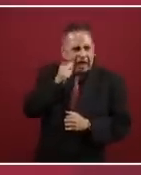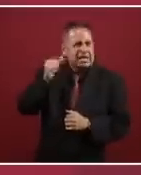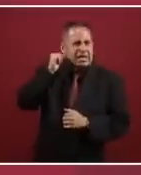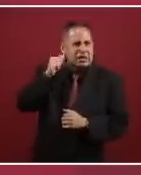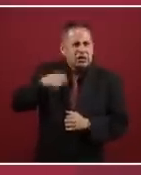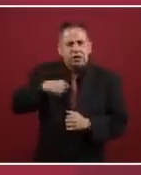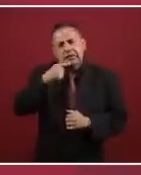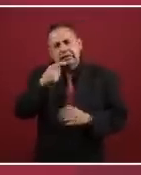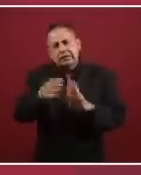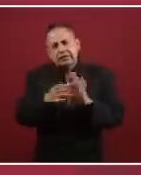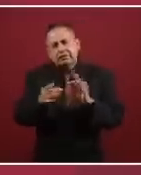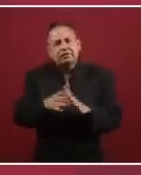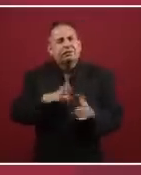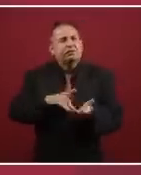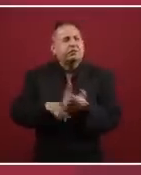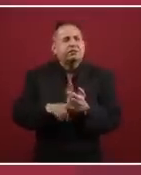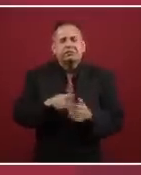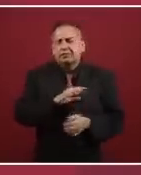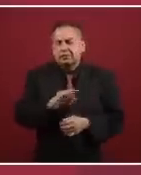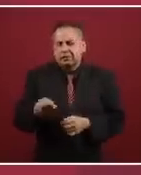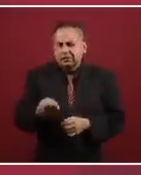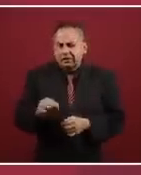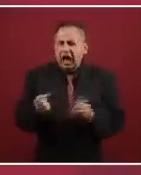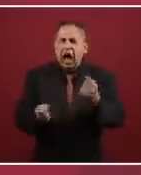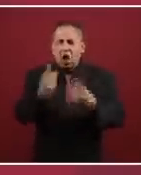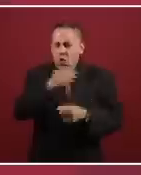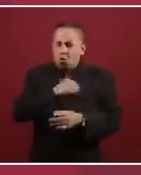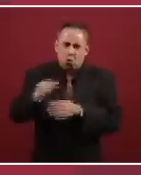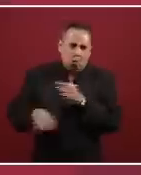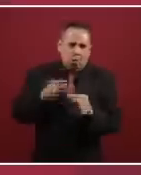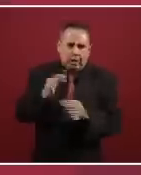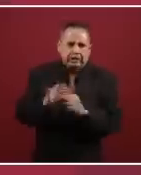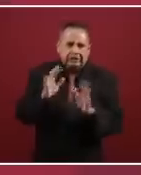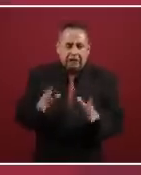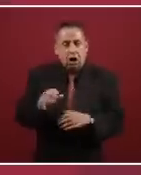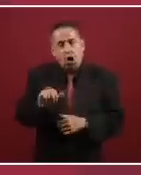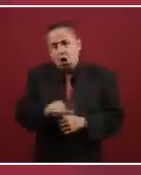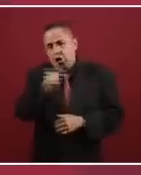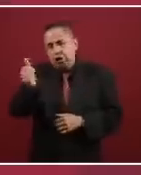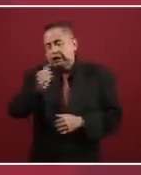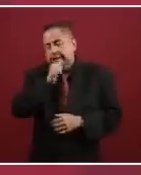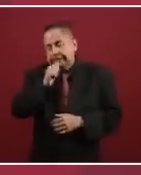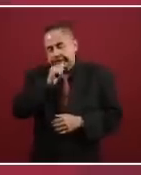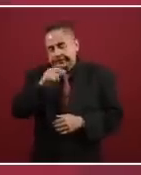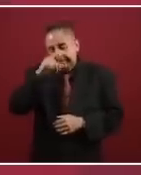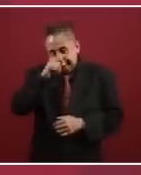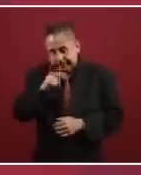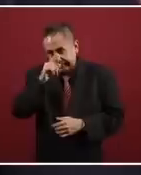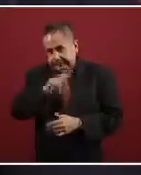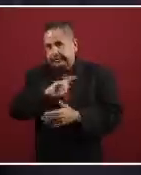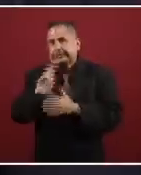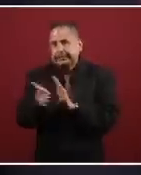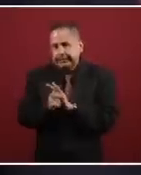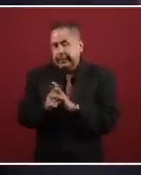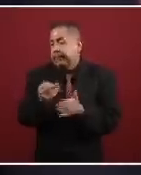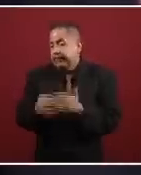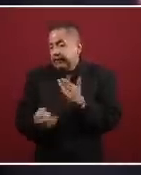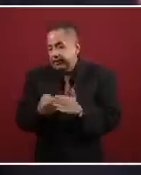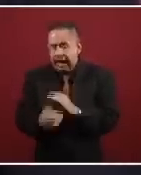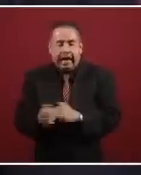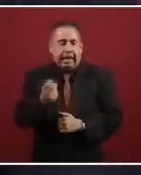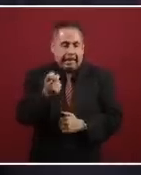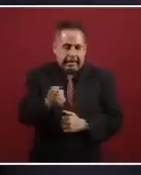hablamos de que se habían cumplido algunos compromisos y otros están pendientes? Van